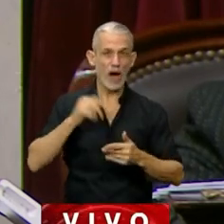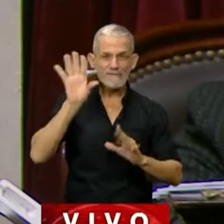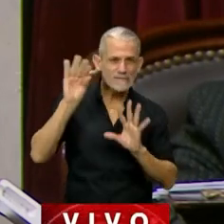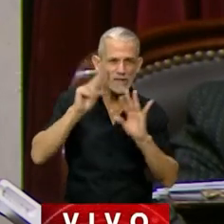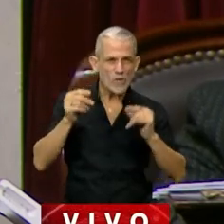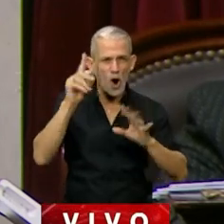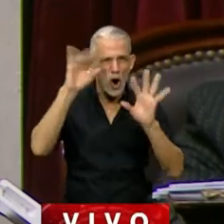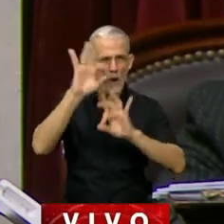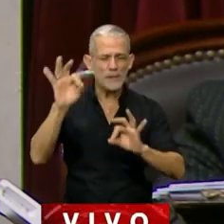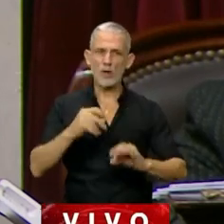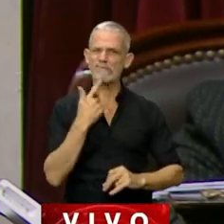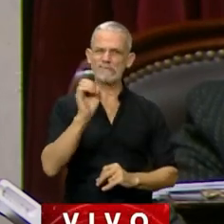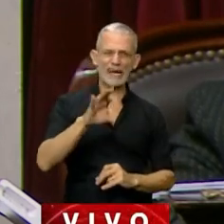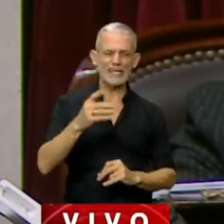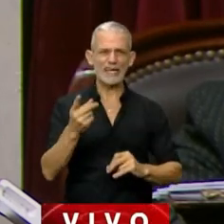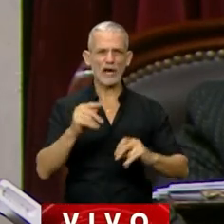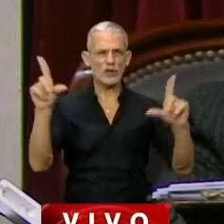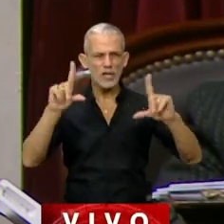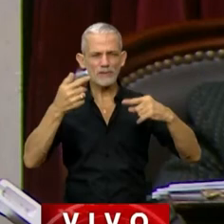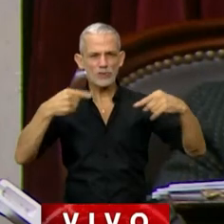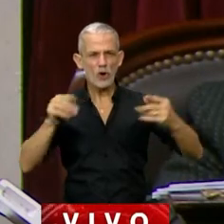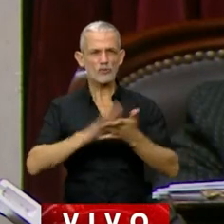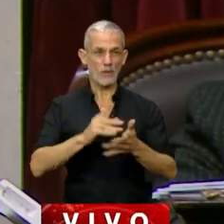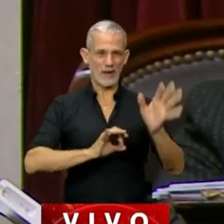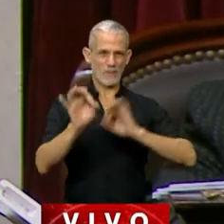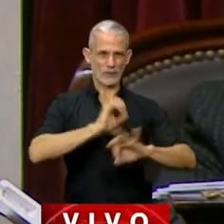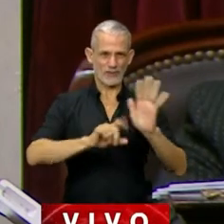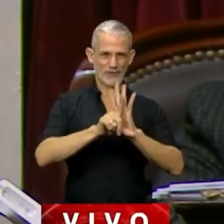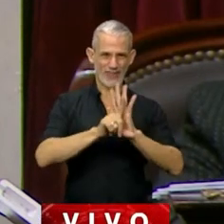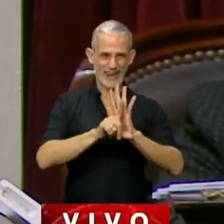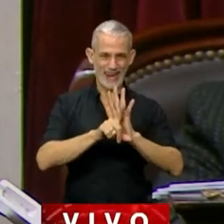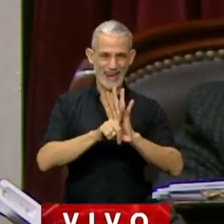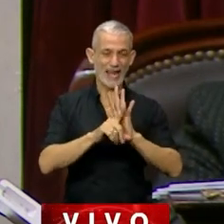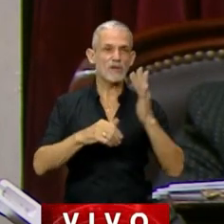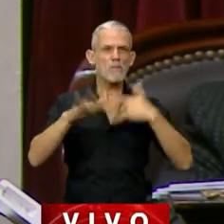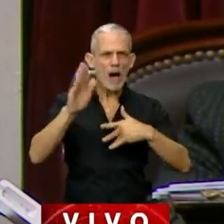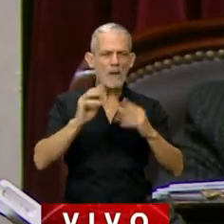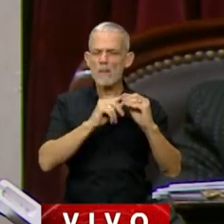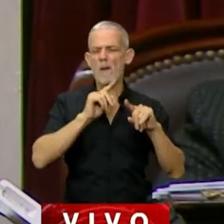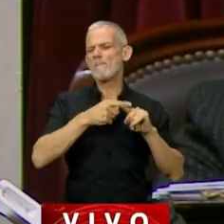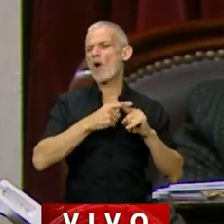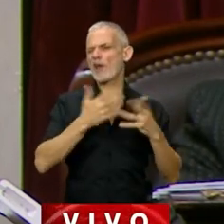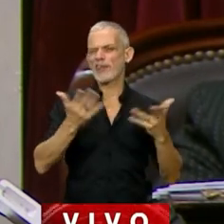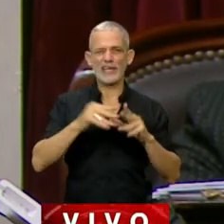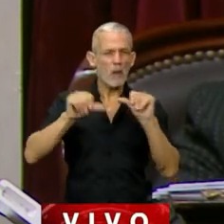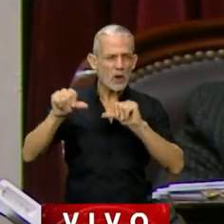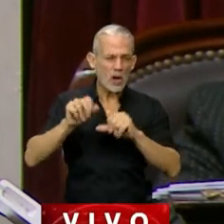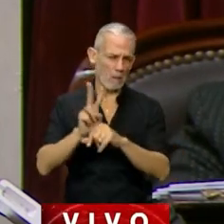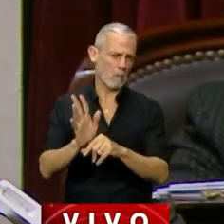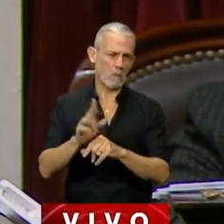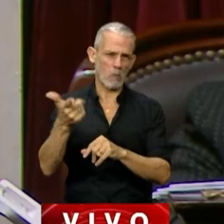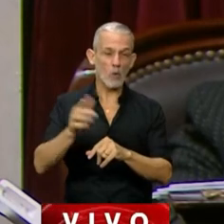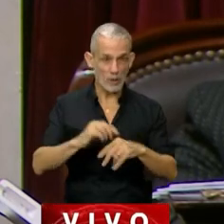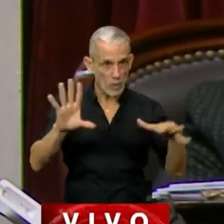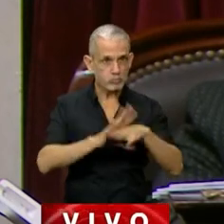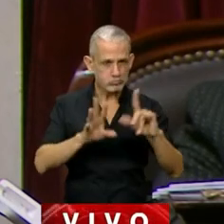algunas opiniones críticas en los medios sobre el proyecto, que conlleva más cuestiones políticas que biológicas. Y